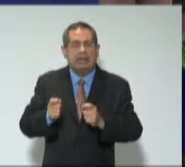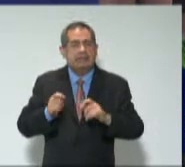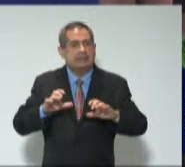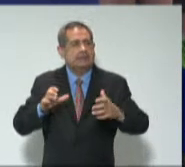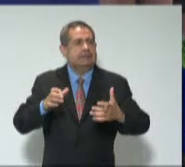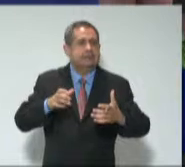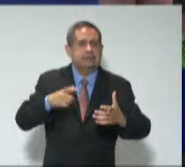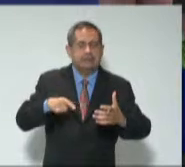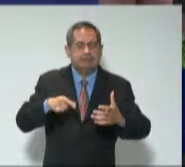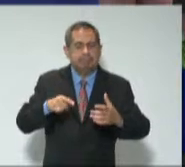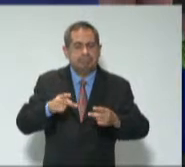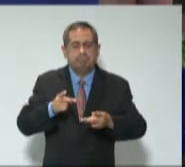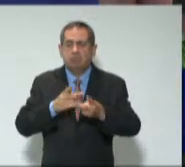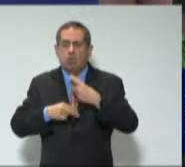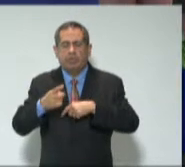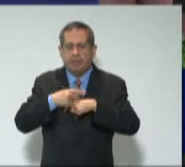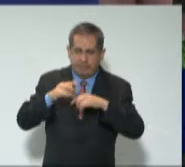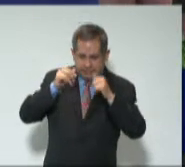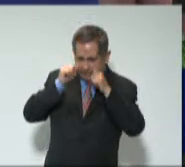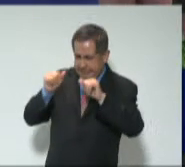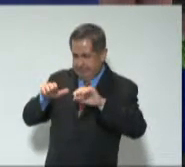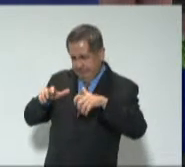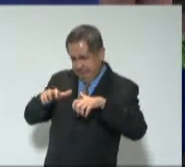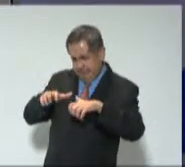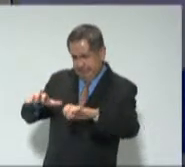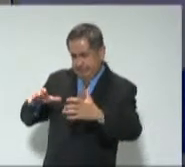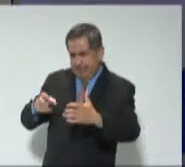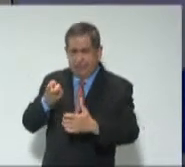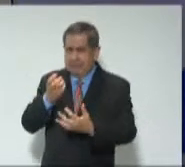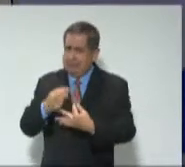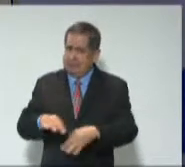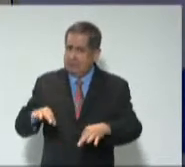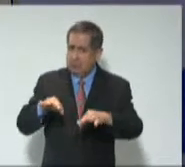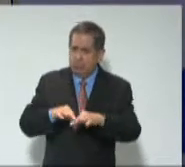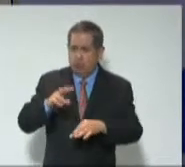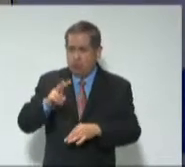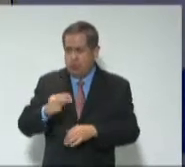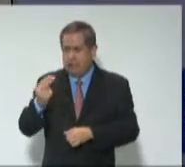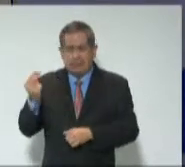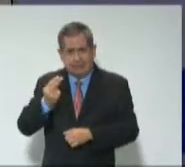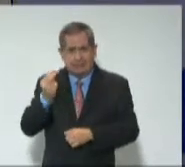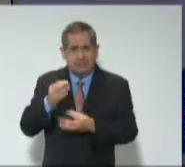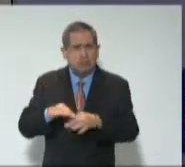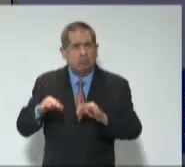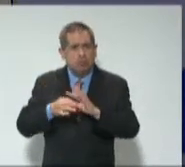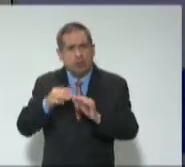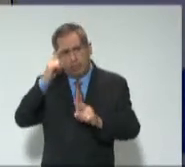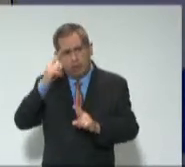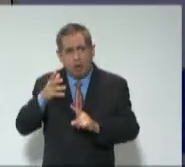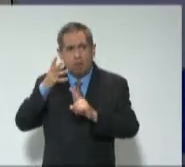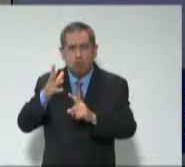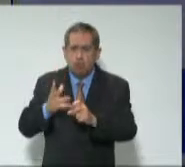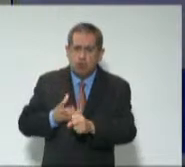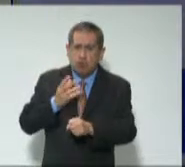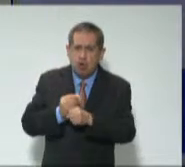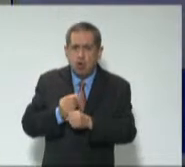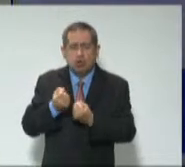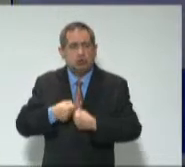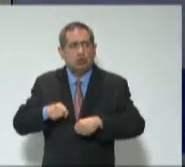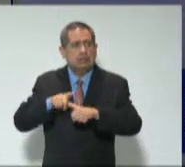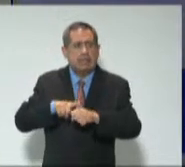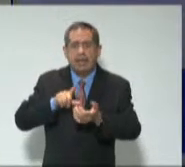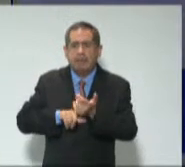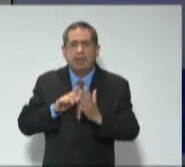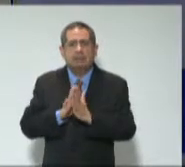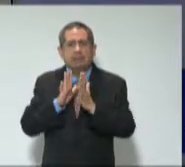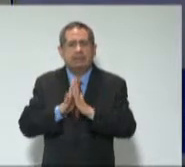público ha sido una condición fundamental y necesaria para la construcción de una sociedad más